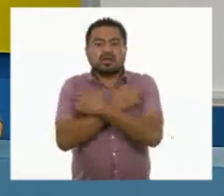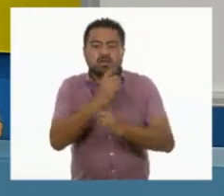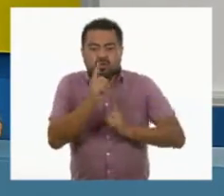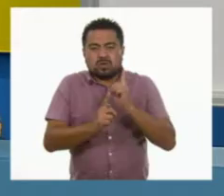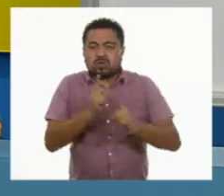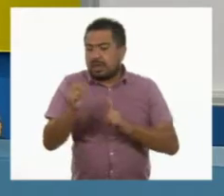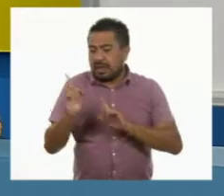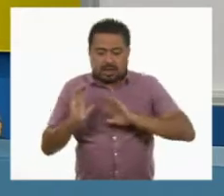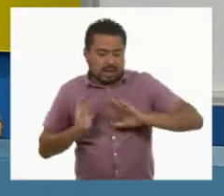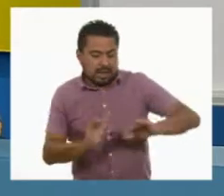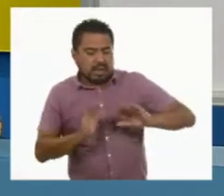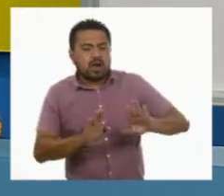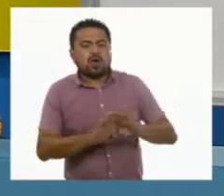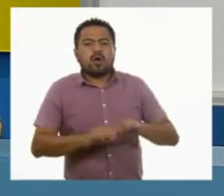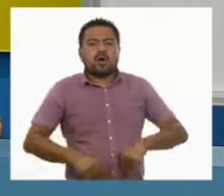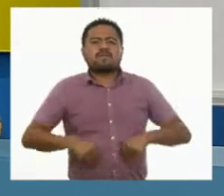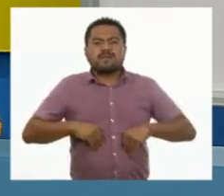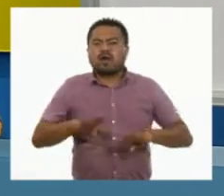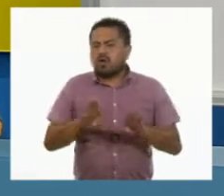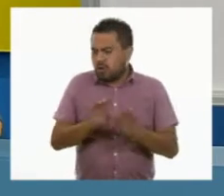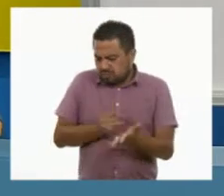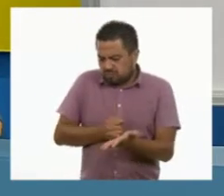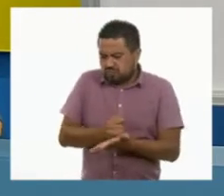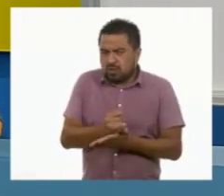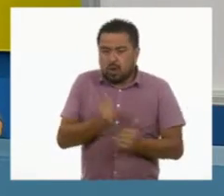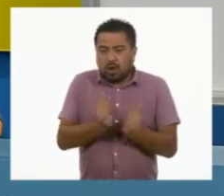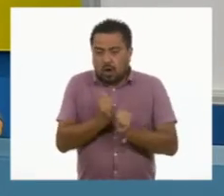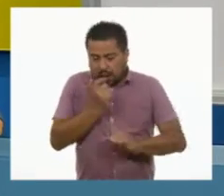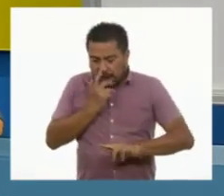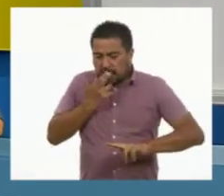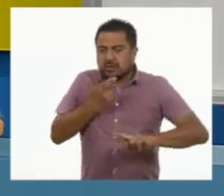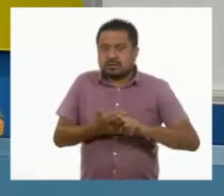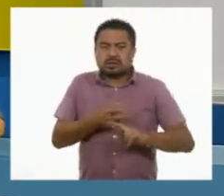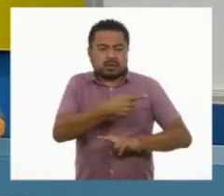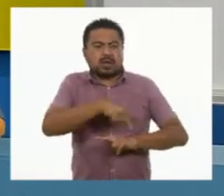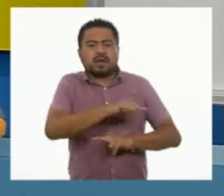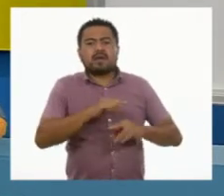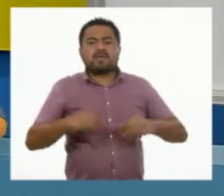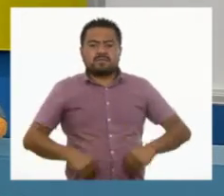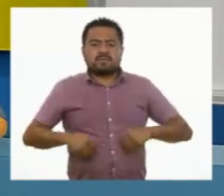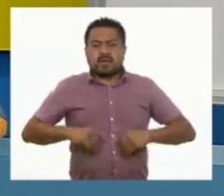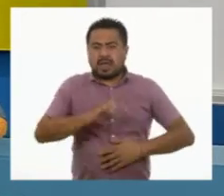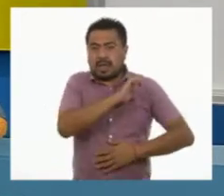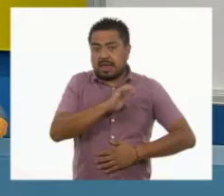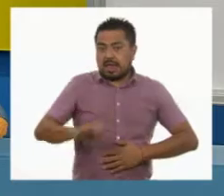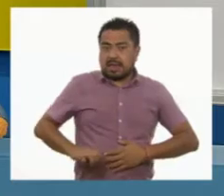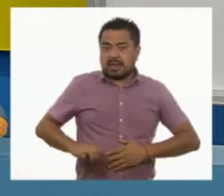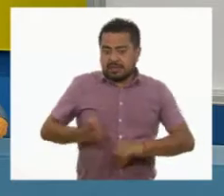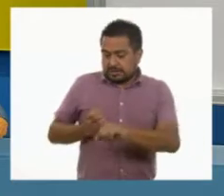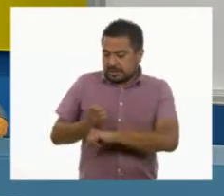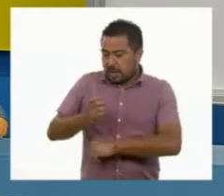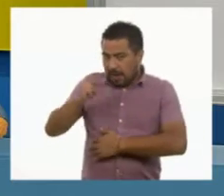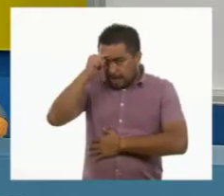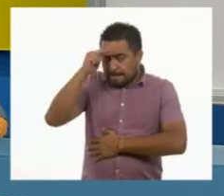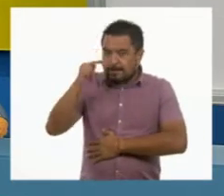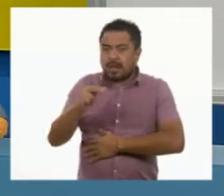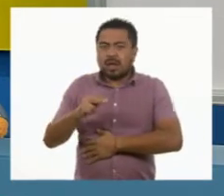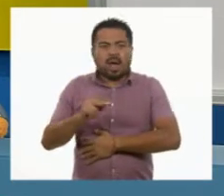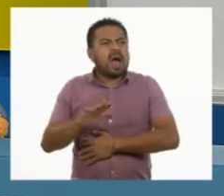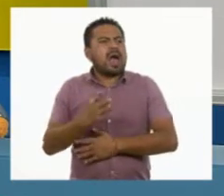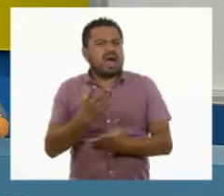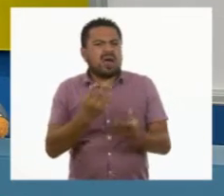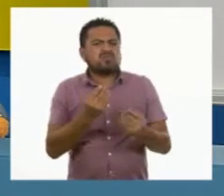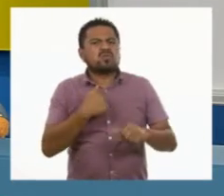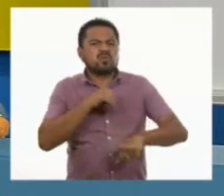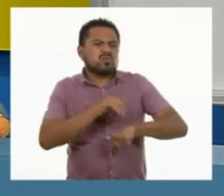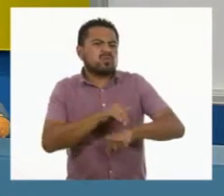Ella le ha enseñado cómo ser en la vida y cómo tomar decisiones con responsabilidad. Ellos viven en Ecatepec, Estado de México. Ah, fíjate, yo tengo muchos amigos